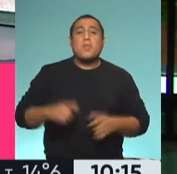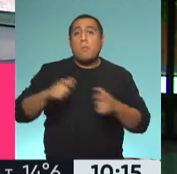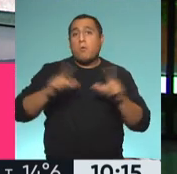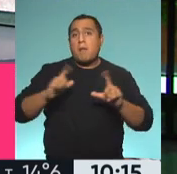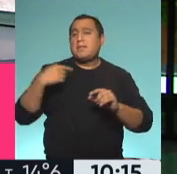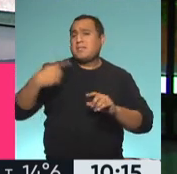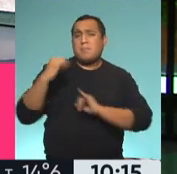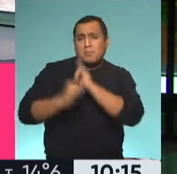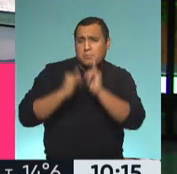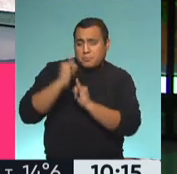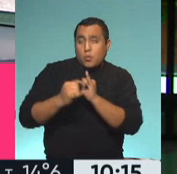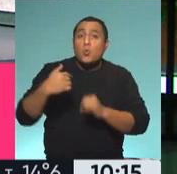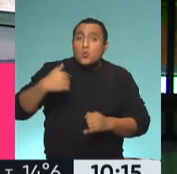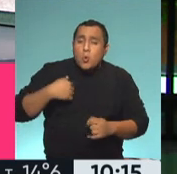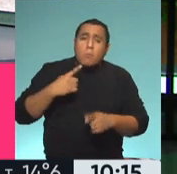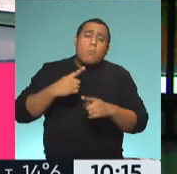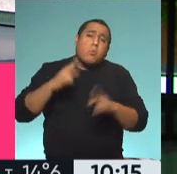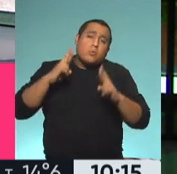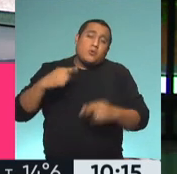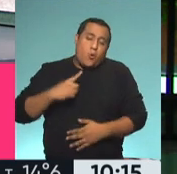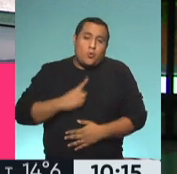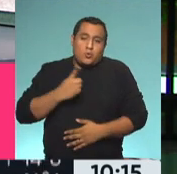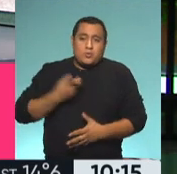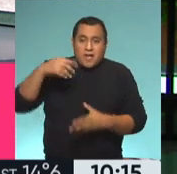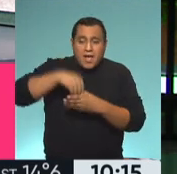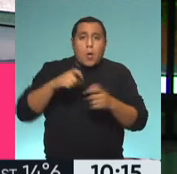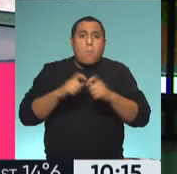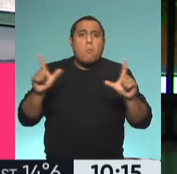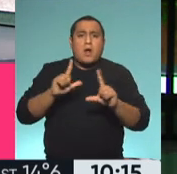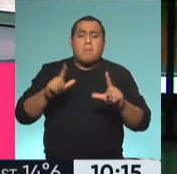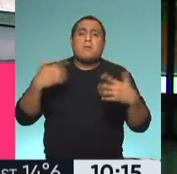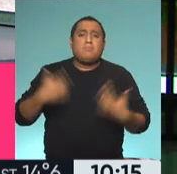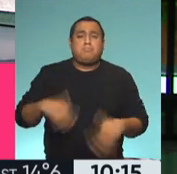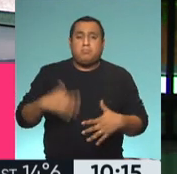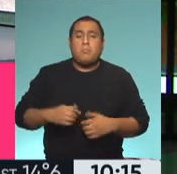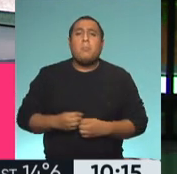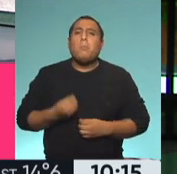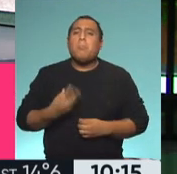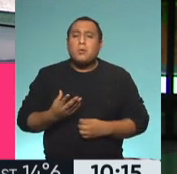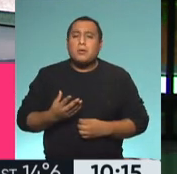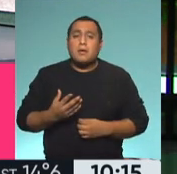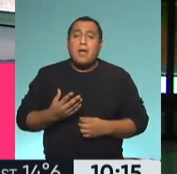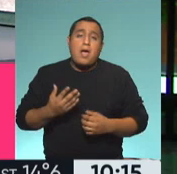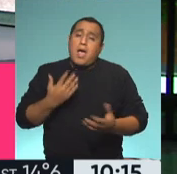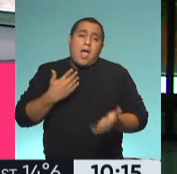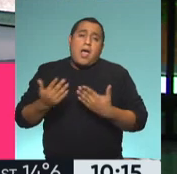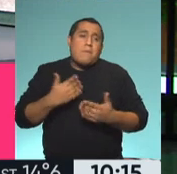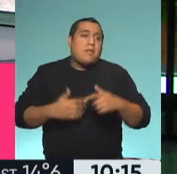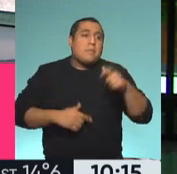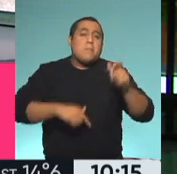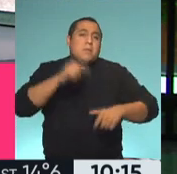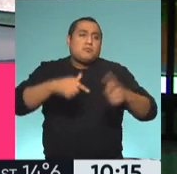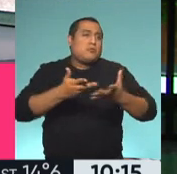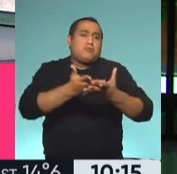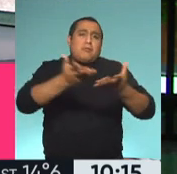por suerte. Yo estoy orgullosa de estar aquí porque hablamos del humanismo, de